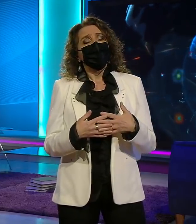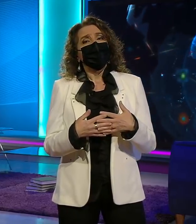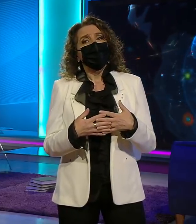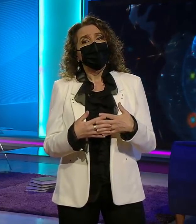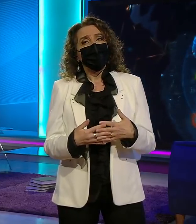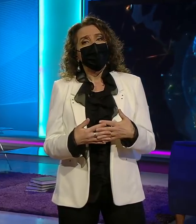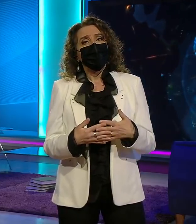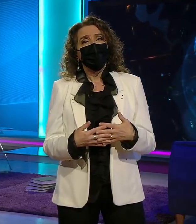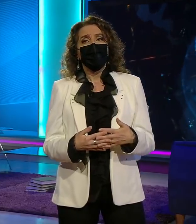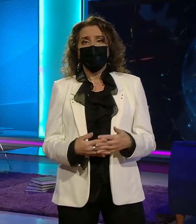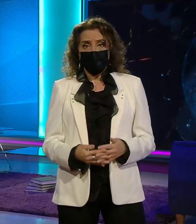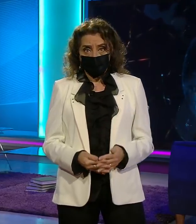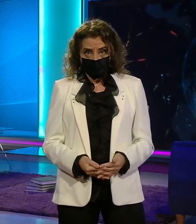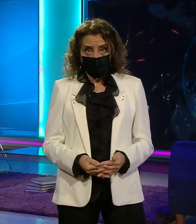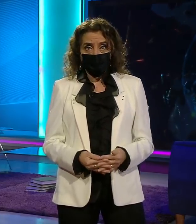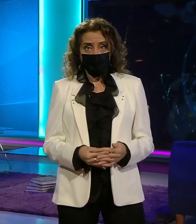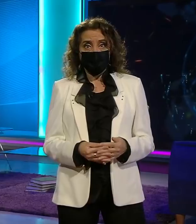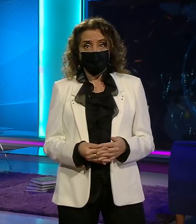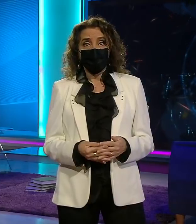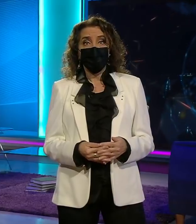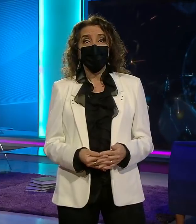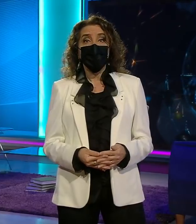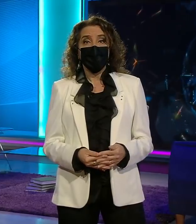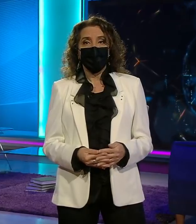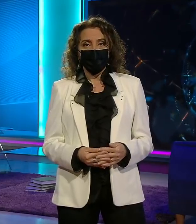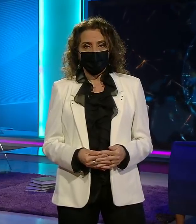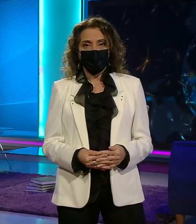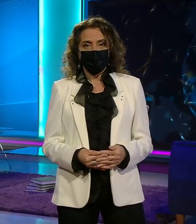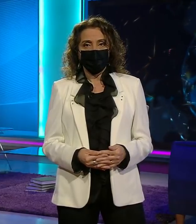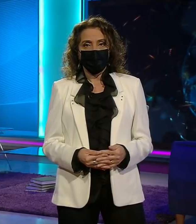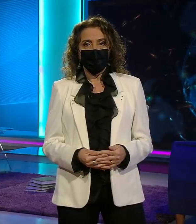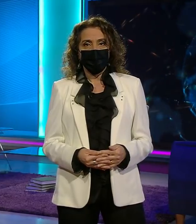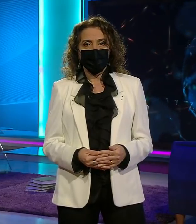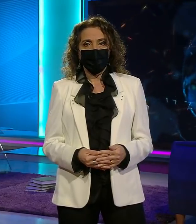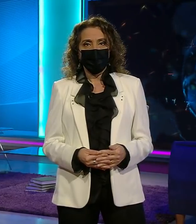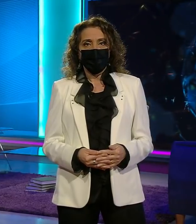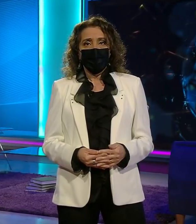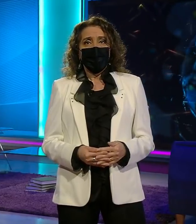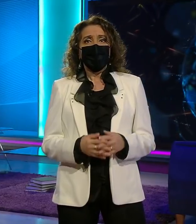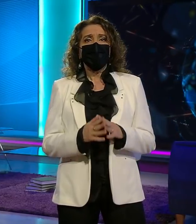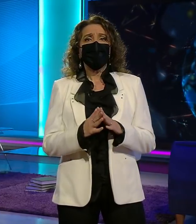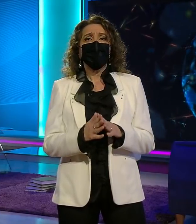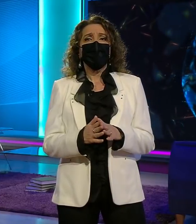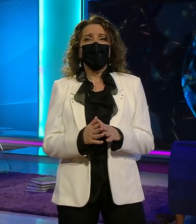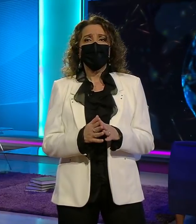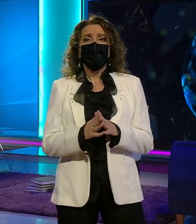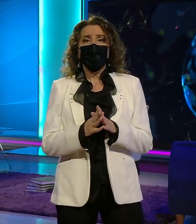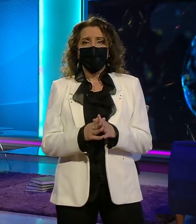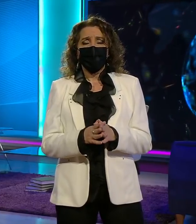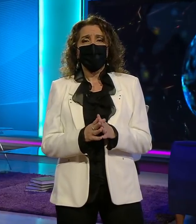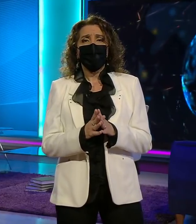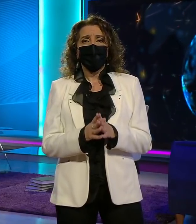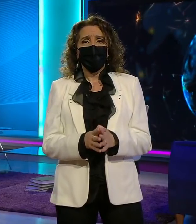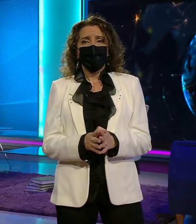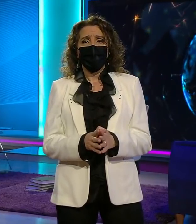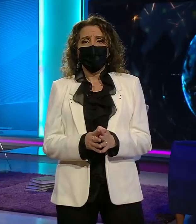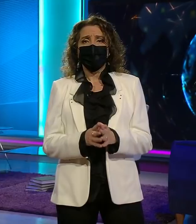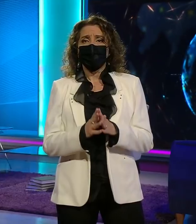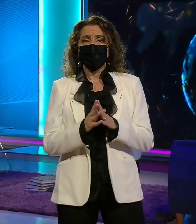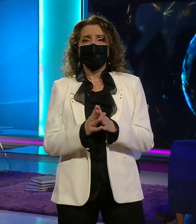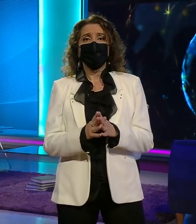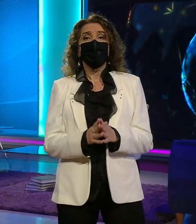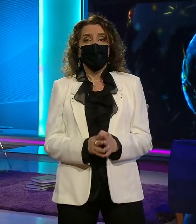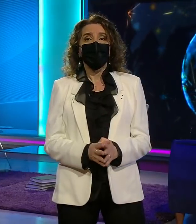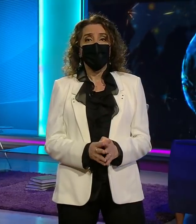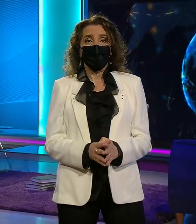reducida representación de los defensores del statu quo en el proceso constituyente ha impulsado a una parte de la derecha